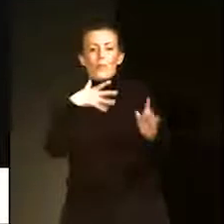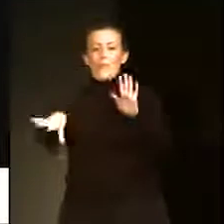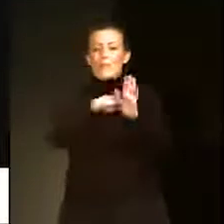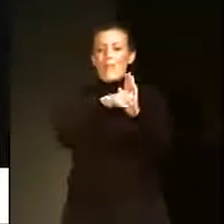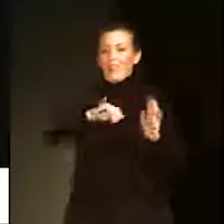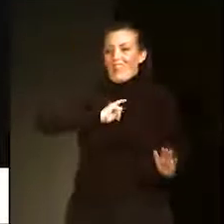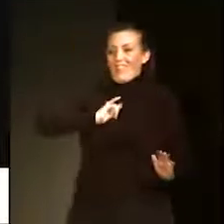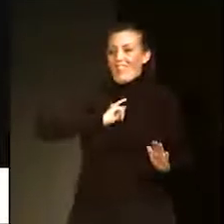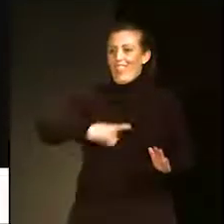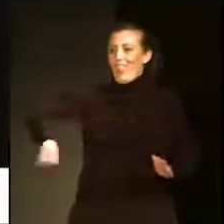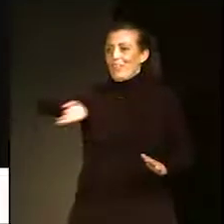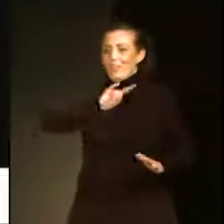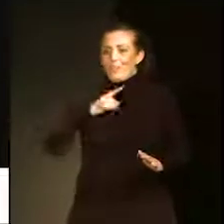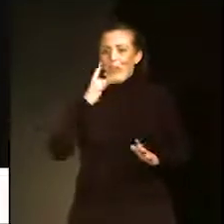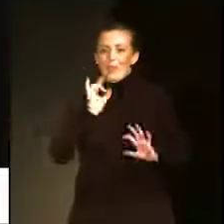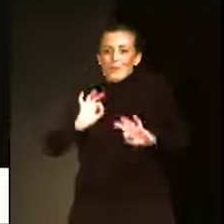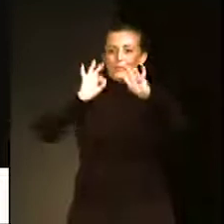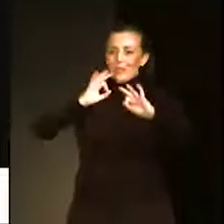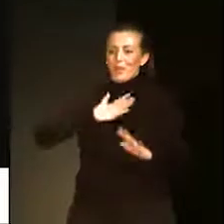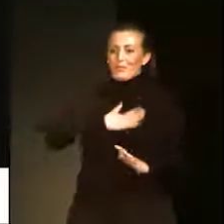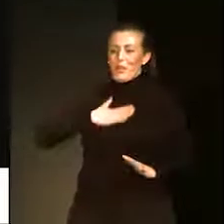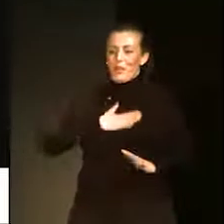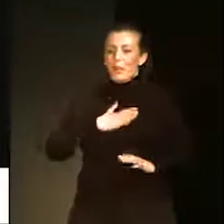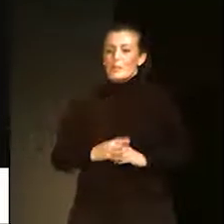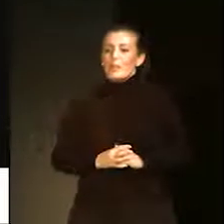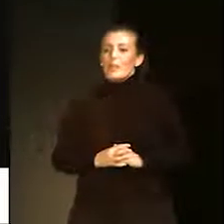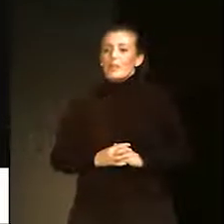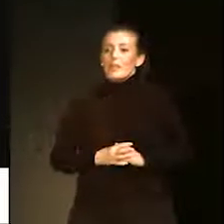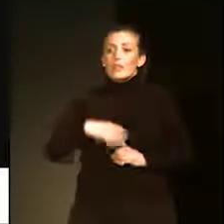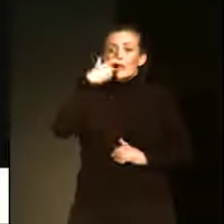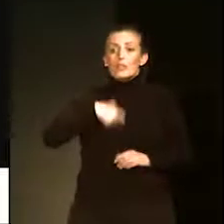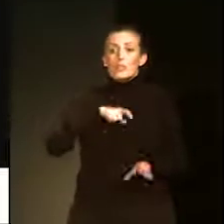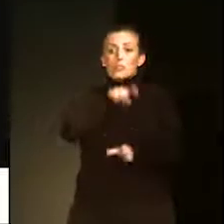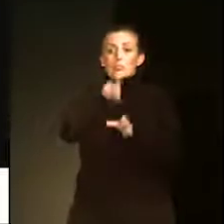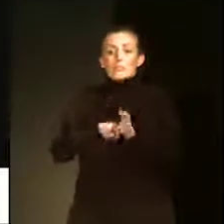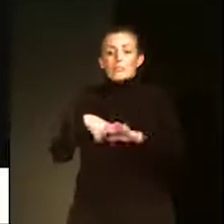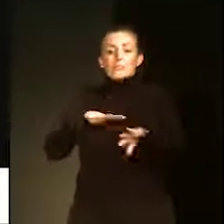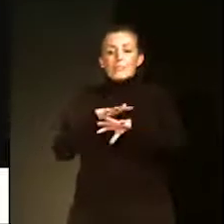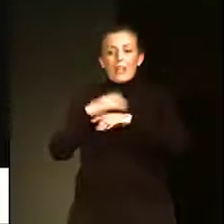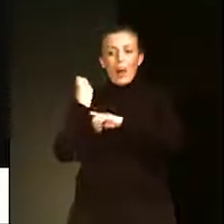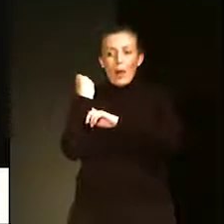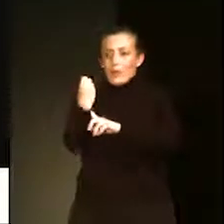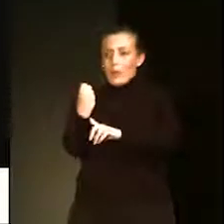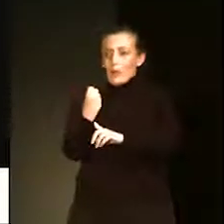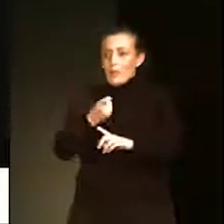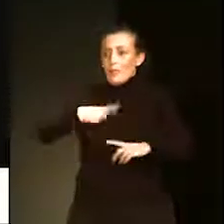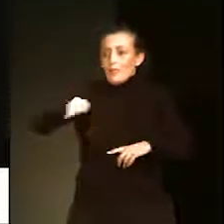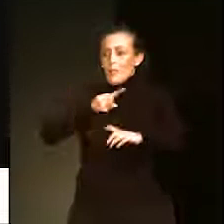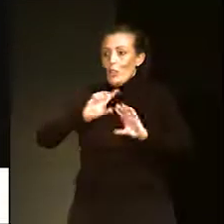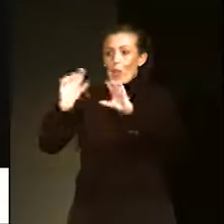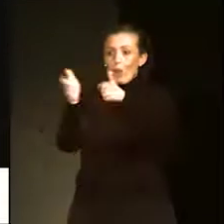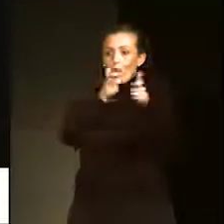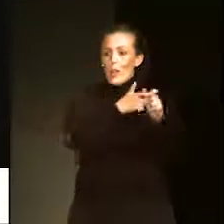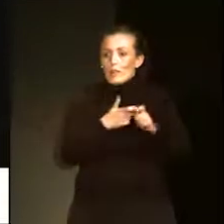identidad con la que nos sentimos especialmente cómodos, ¿no? Soy parte de ese tejido de apoyo para que colectivos